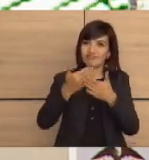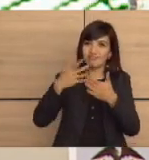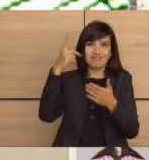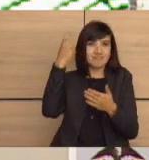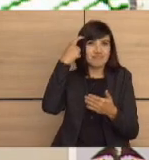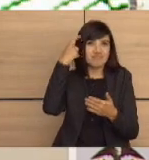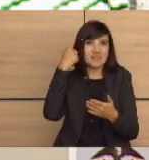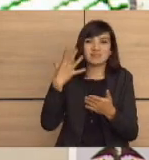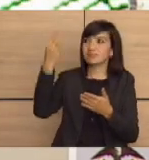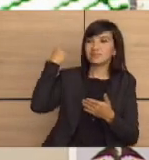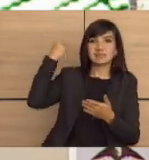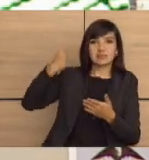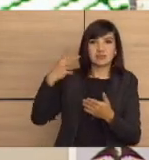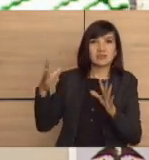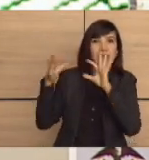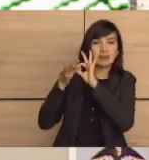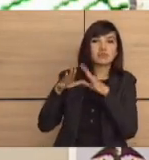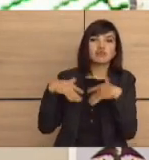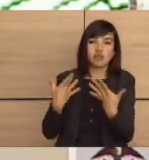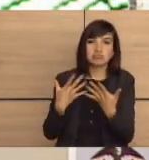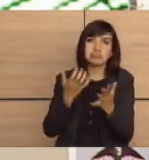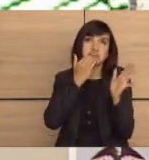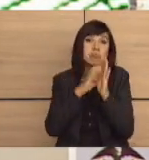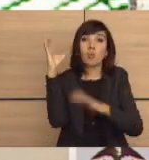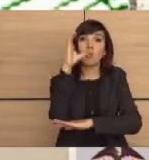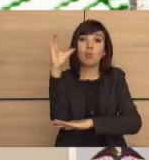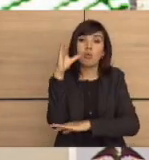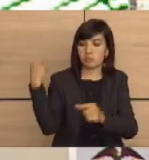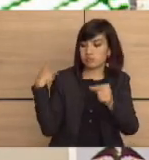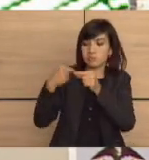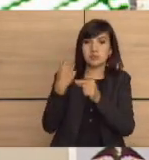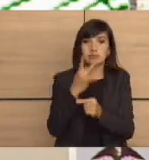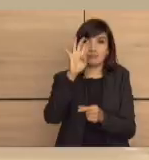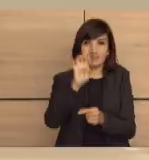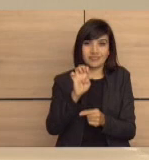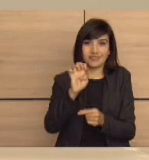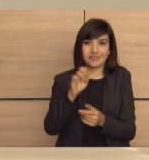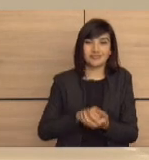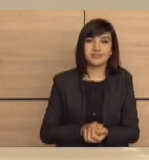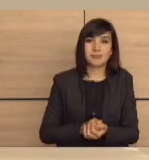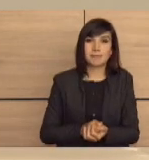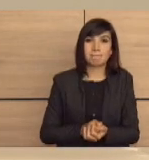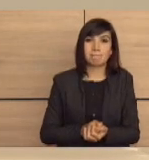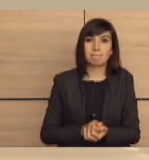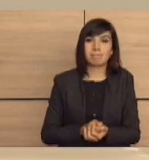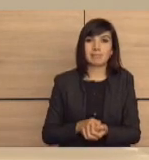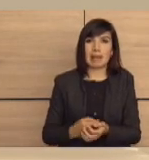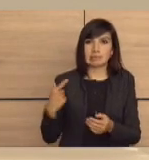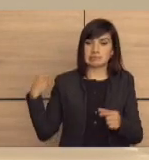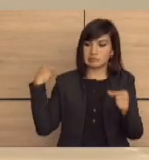Pensar históricamente, por ejemplo, en nuestro país, en todo el siglo XIX, que es un gran hueco